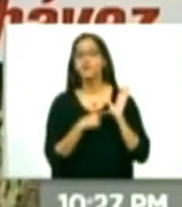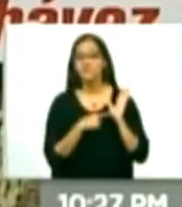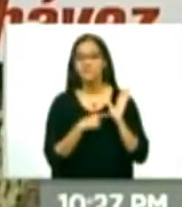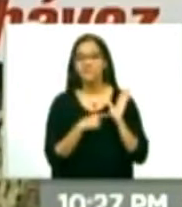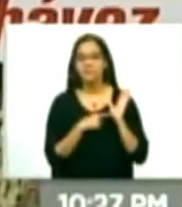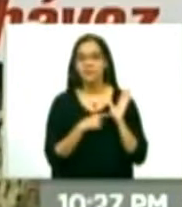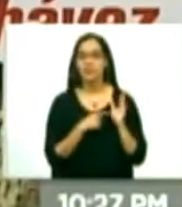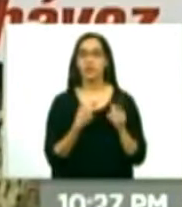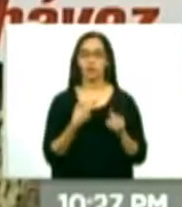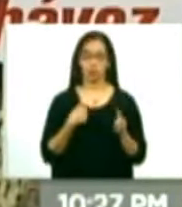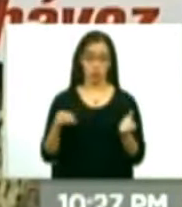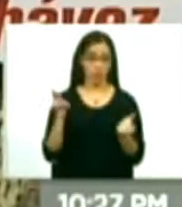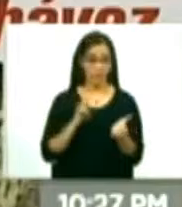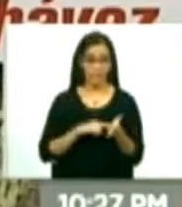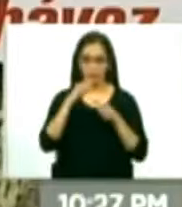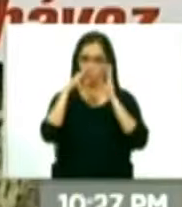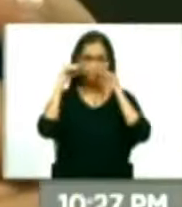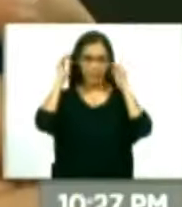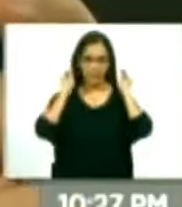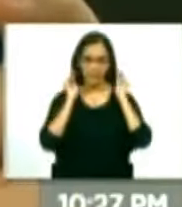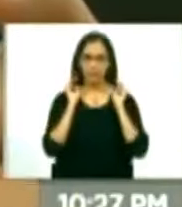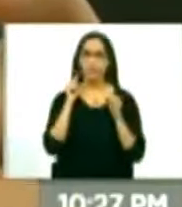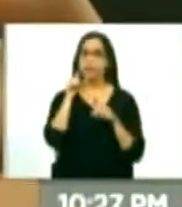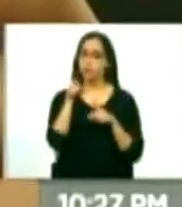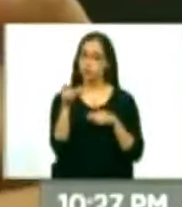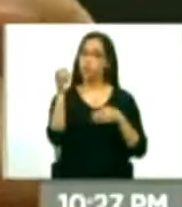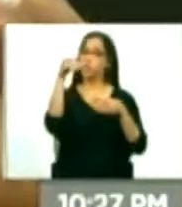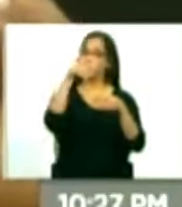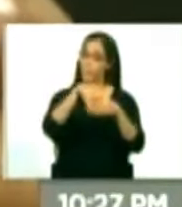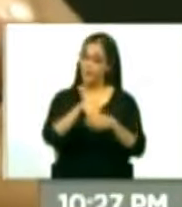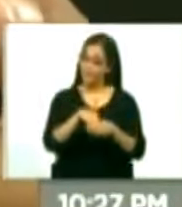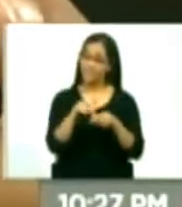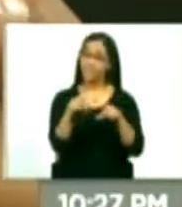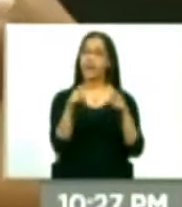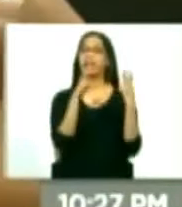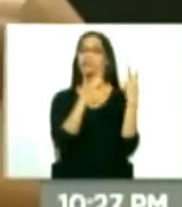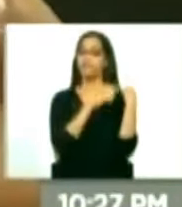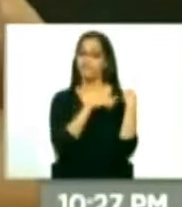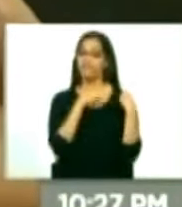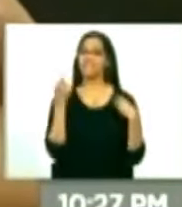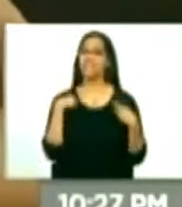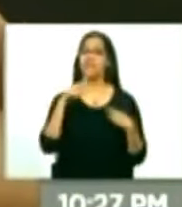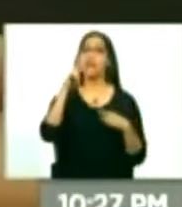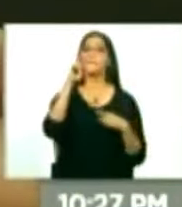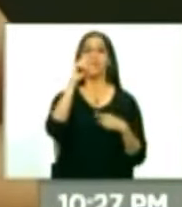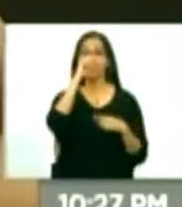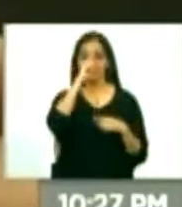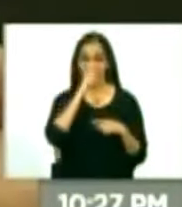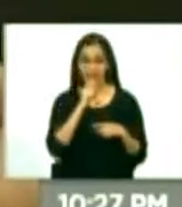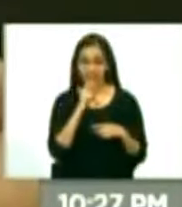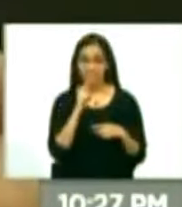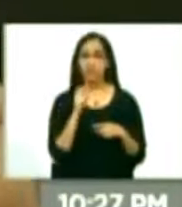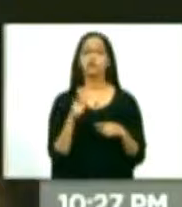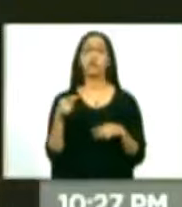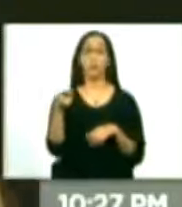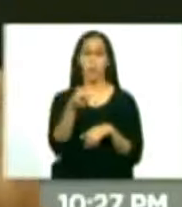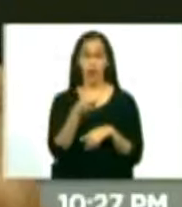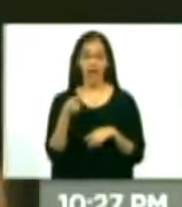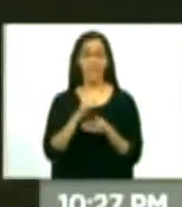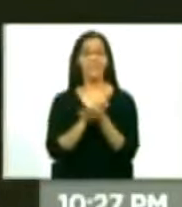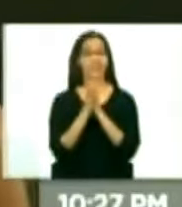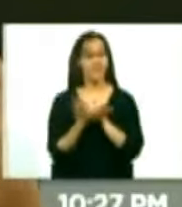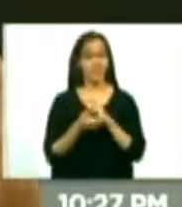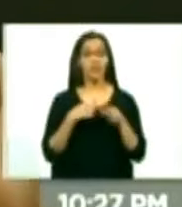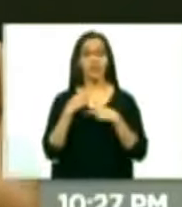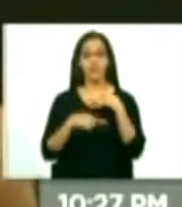Yo repito, María Corina, métete tú en ese saco, asume responsabilidad. Tienes 20 años tratando de acabar con la